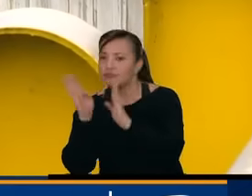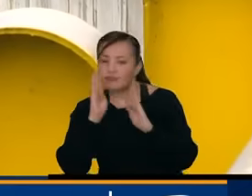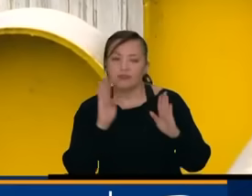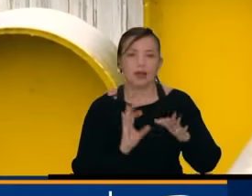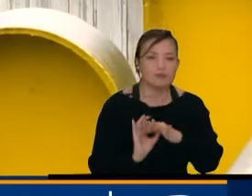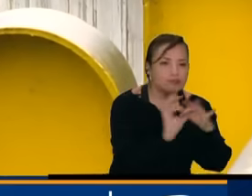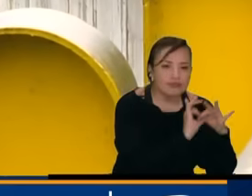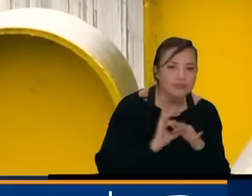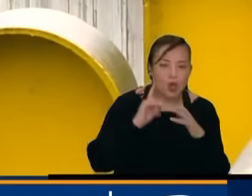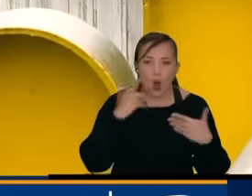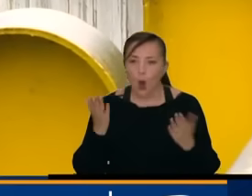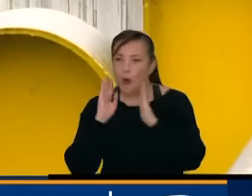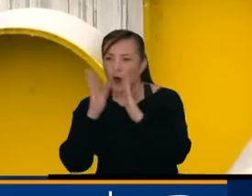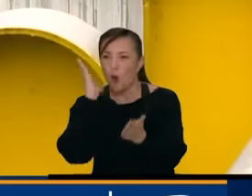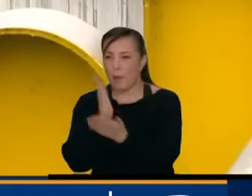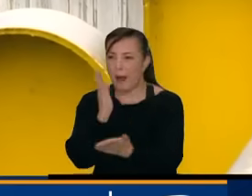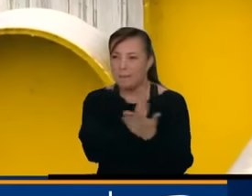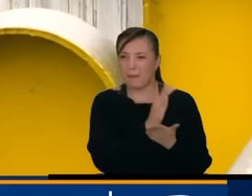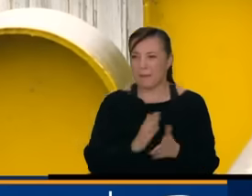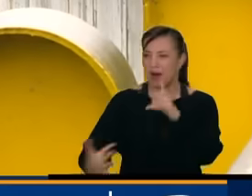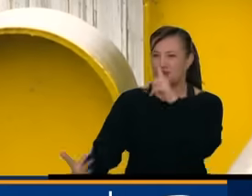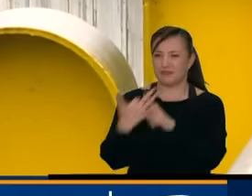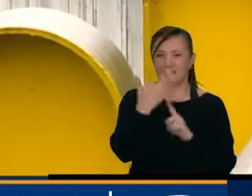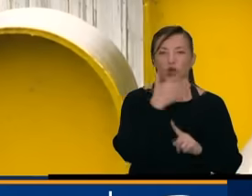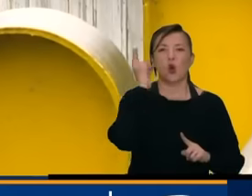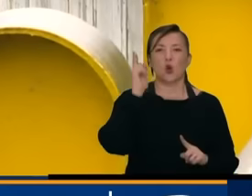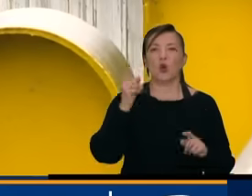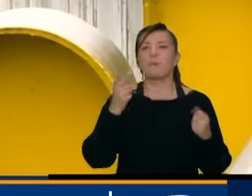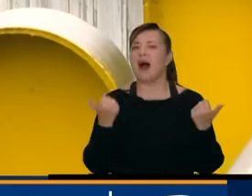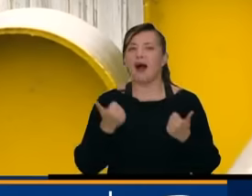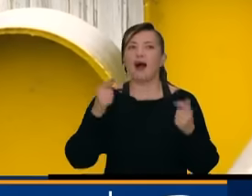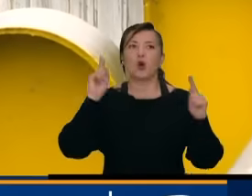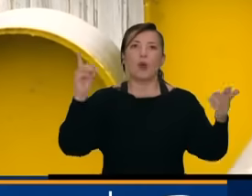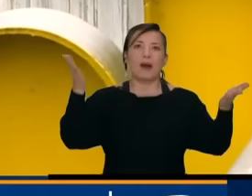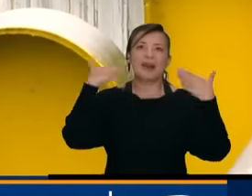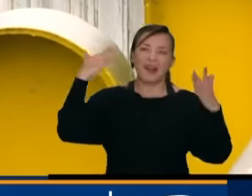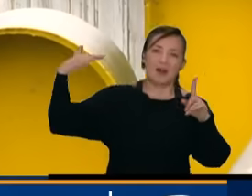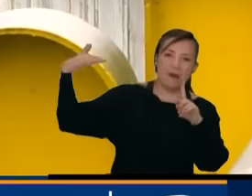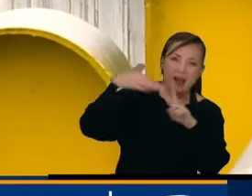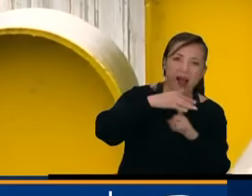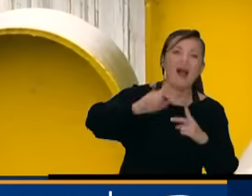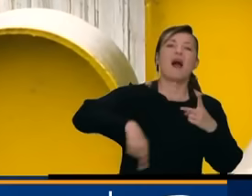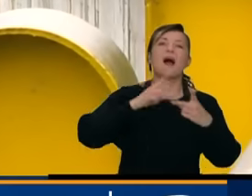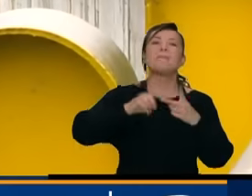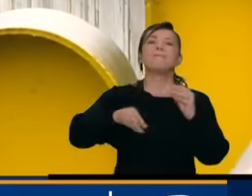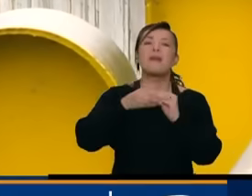ante esta afectación que está generada por temas asociados a cambio climático y por